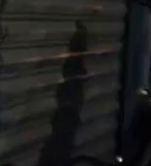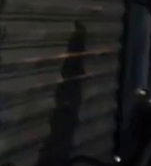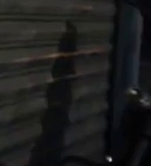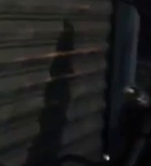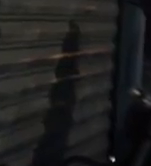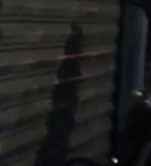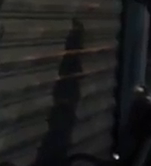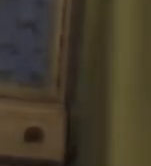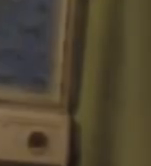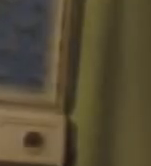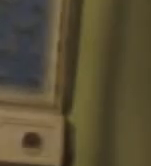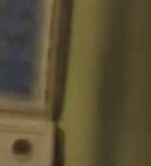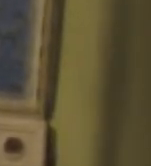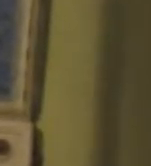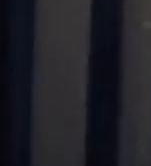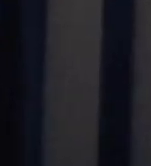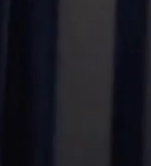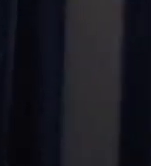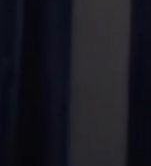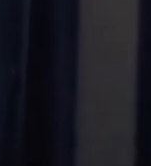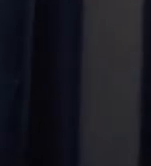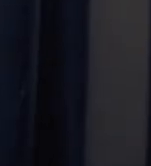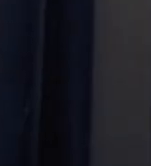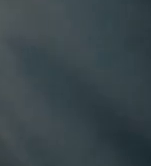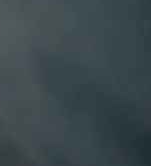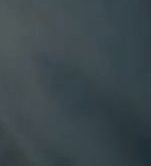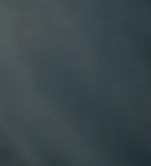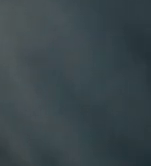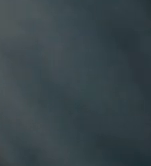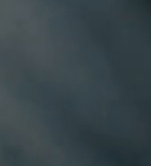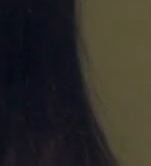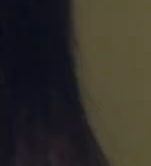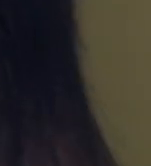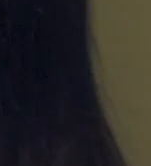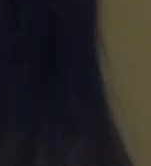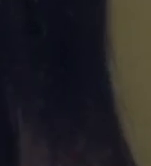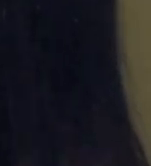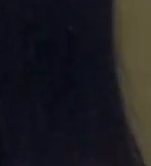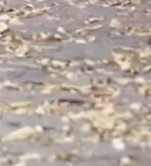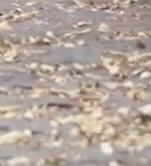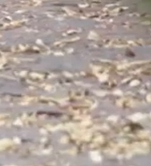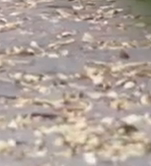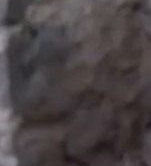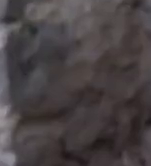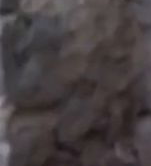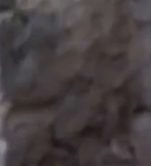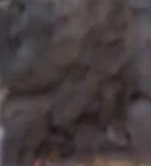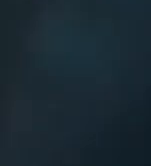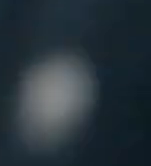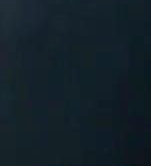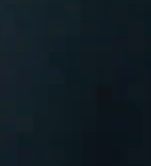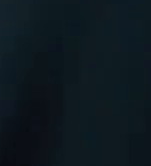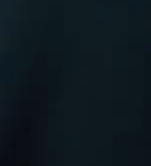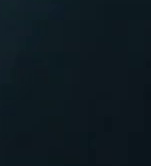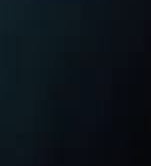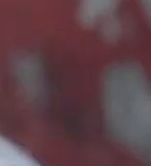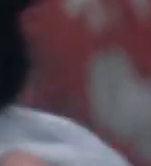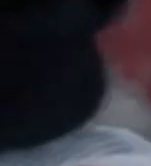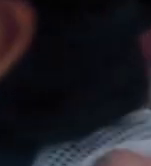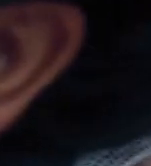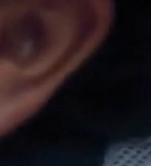Imagina vivir sin rejas. Imagina poder despertar con una sonrisa todos los días, sabiendo que nada ni